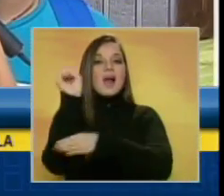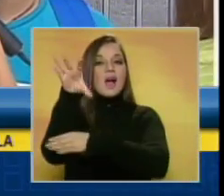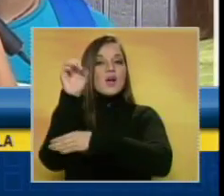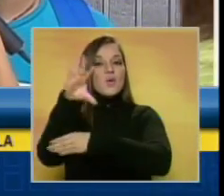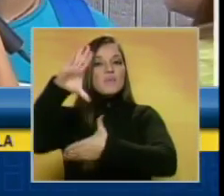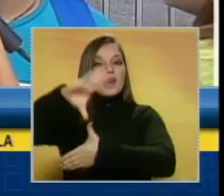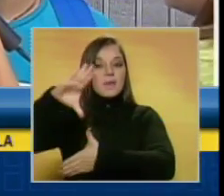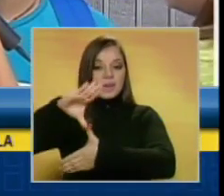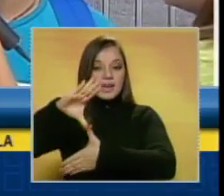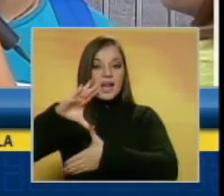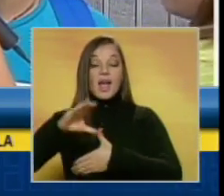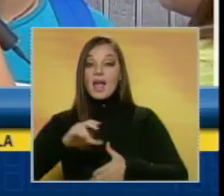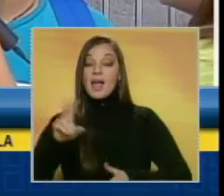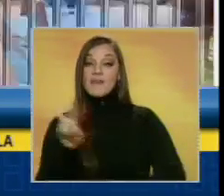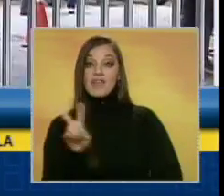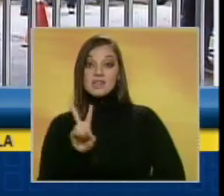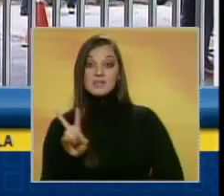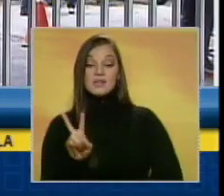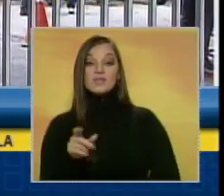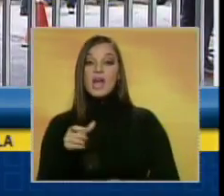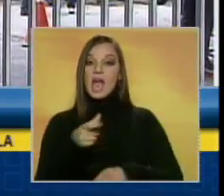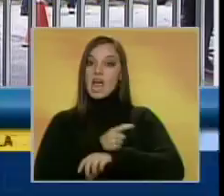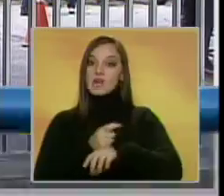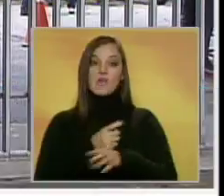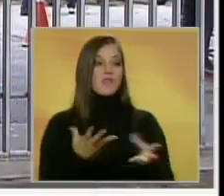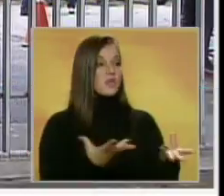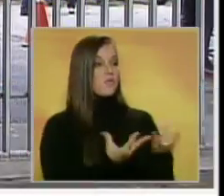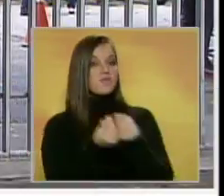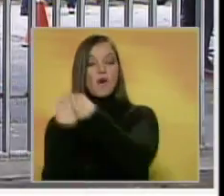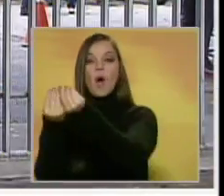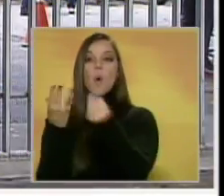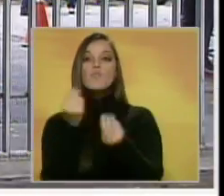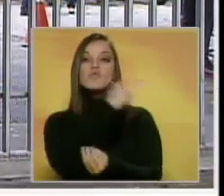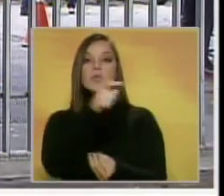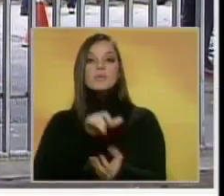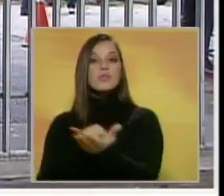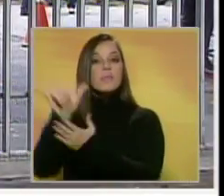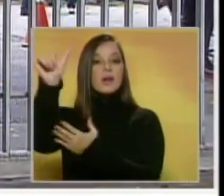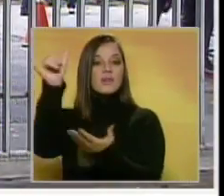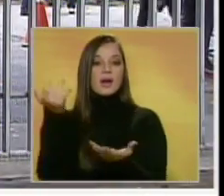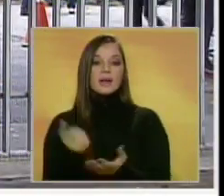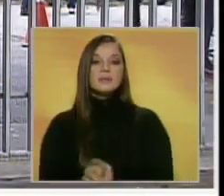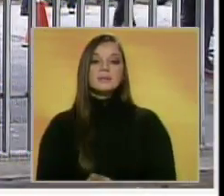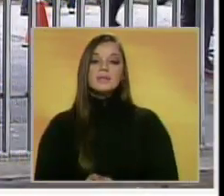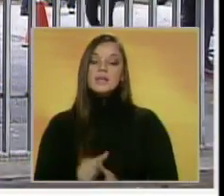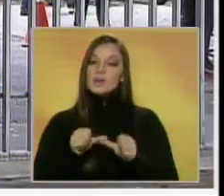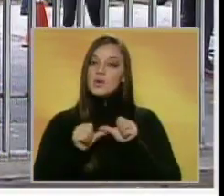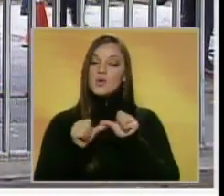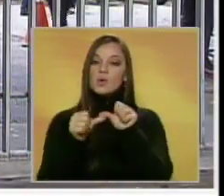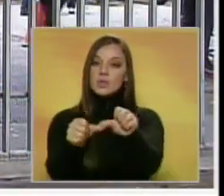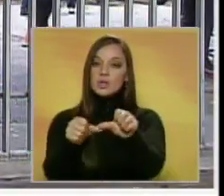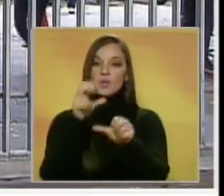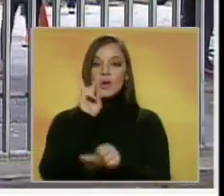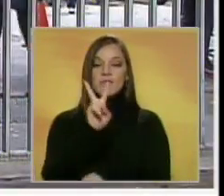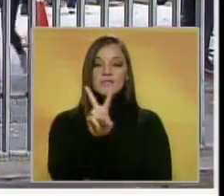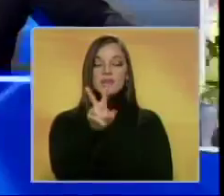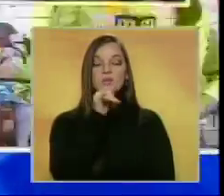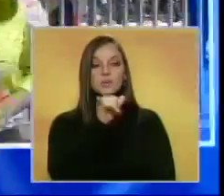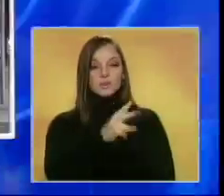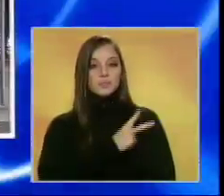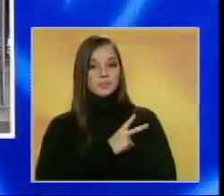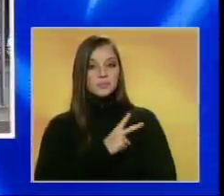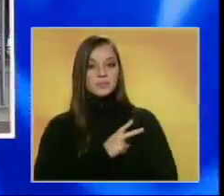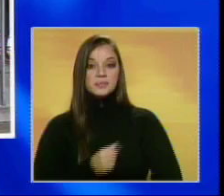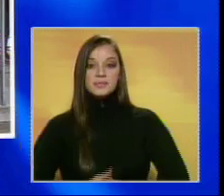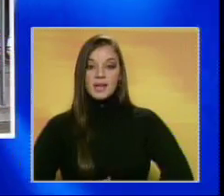el gobierno hizo una movilización gigantesca. Es la información que tenemos desde acá. Con esto les invitamos a que continúen con más de la emisión meridiana de su noticiero